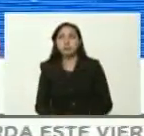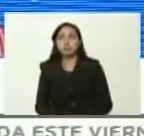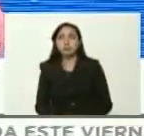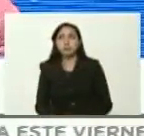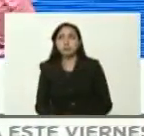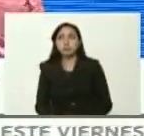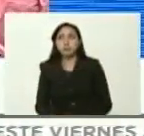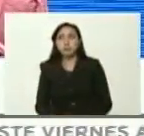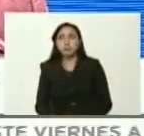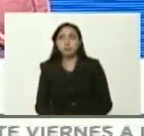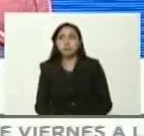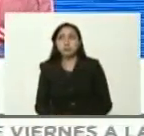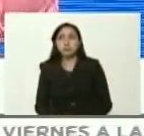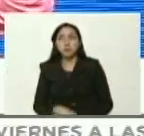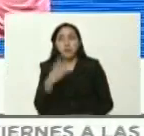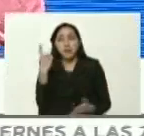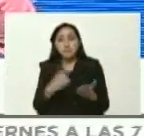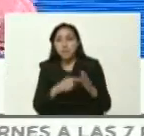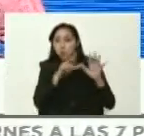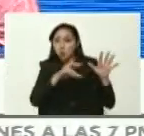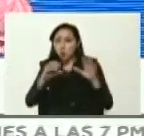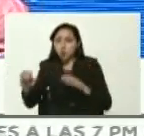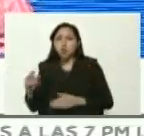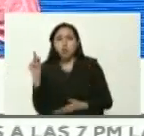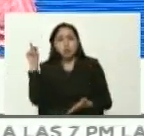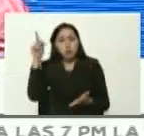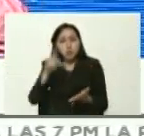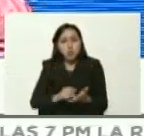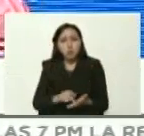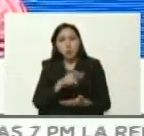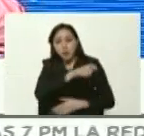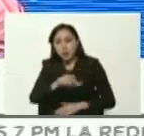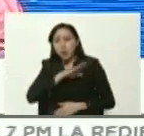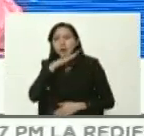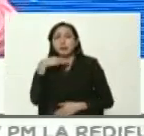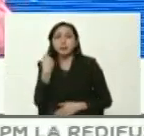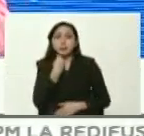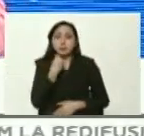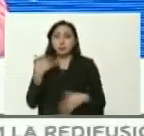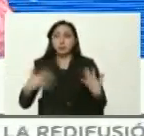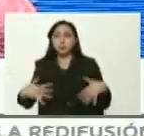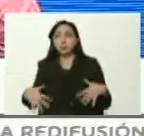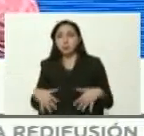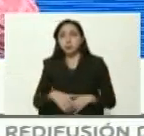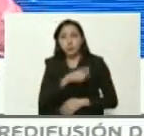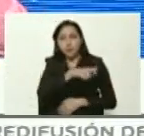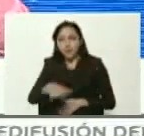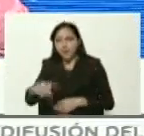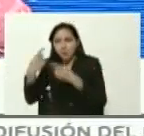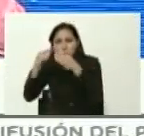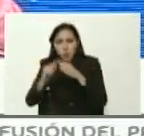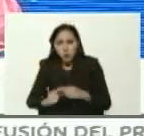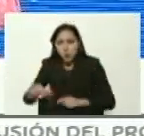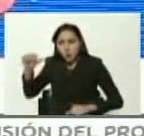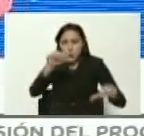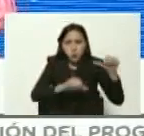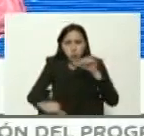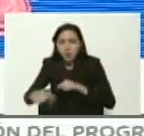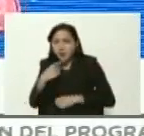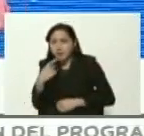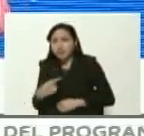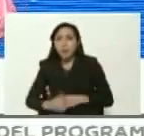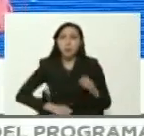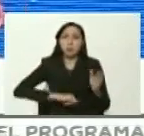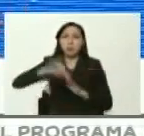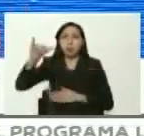Lo máximo que se llegó fue a 1.800 en un día, que nos alarmó y los matemáticos y estadísticos nos dijeron, bueno, esto puede